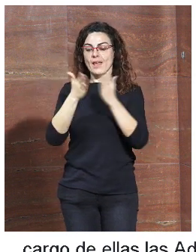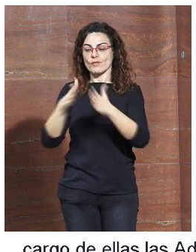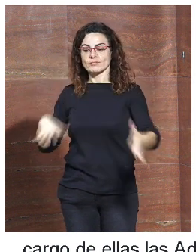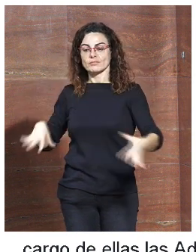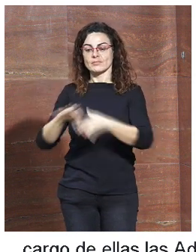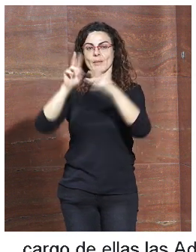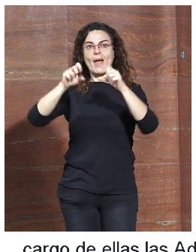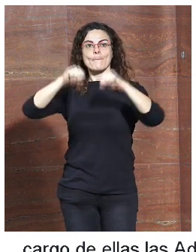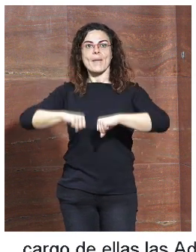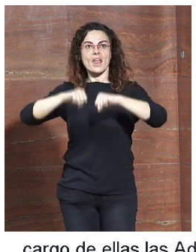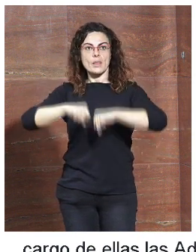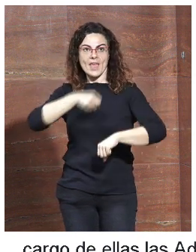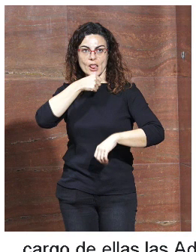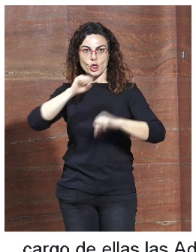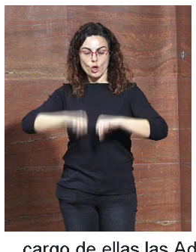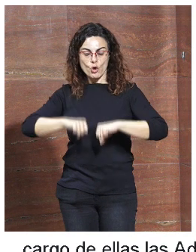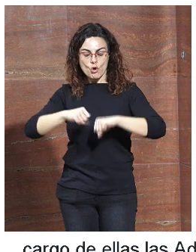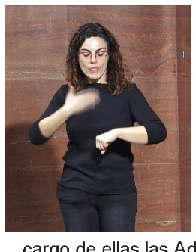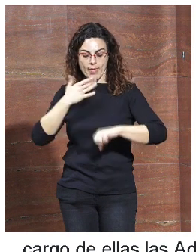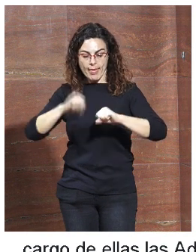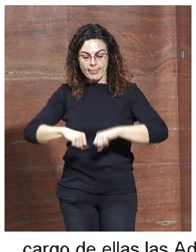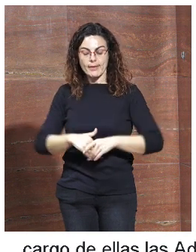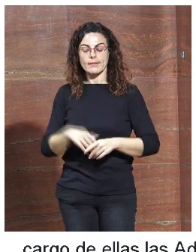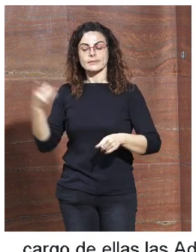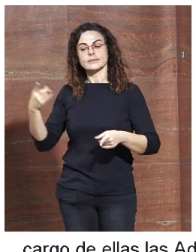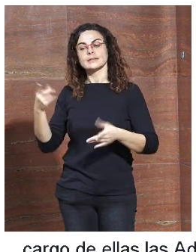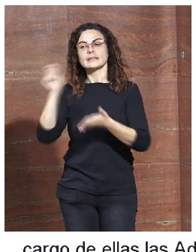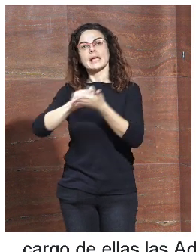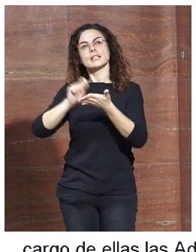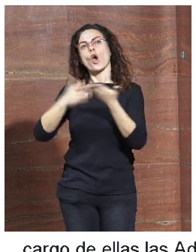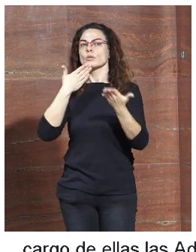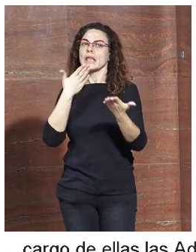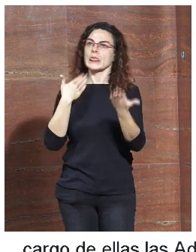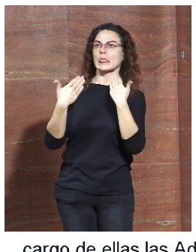envejecimiento que ha escrito como diálogo con un